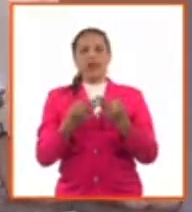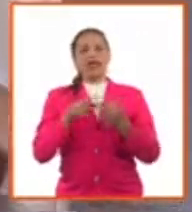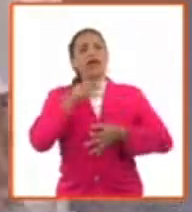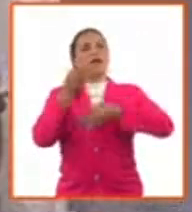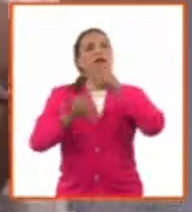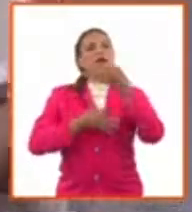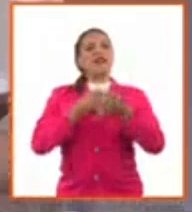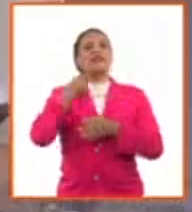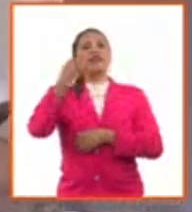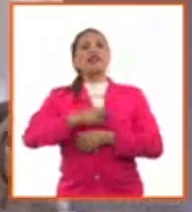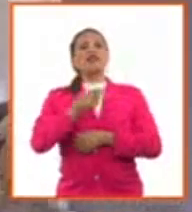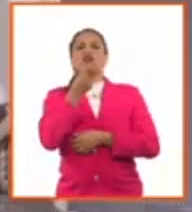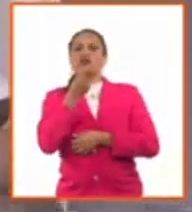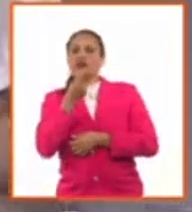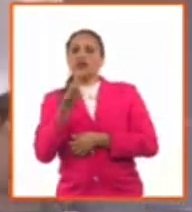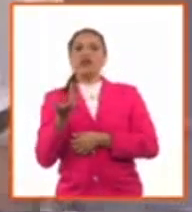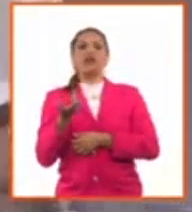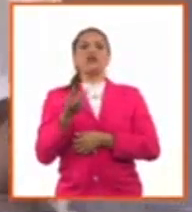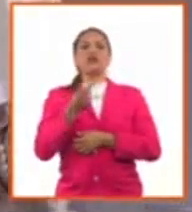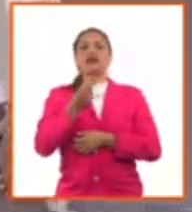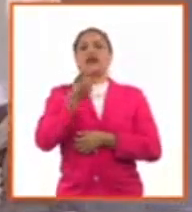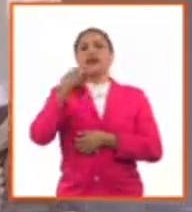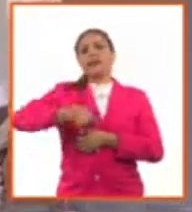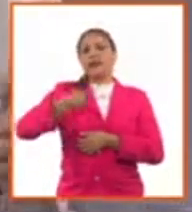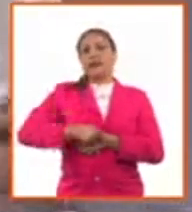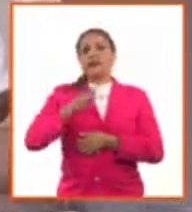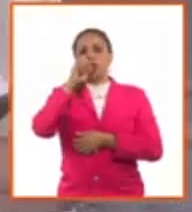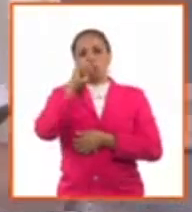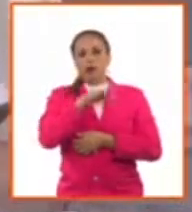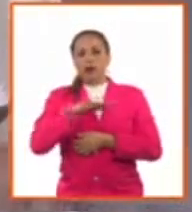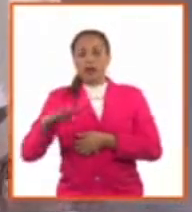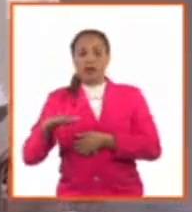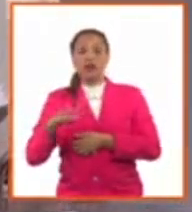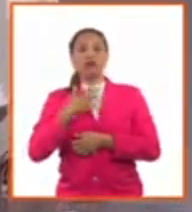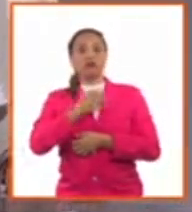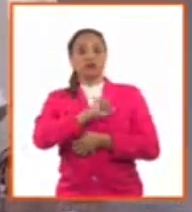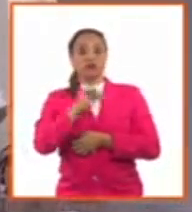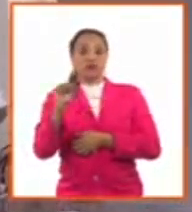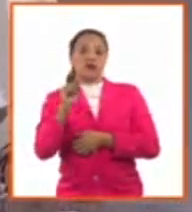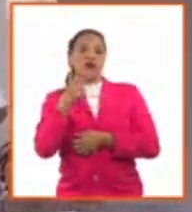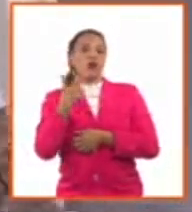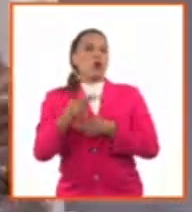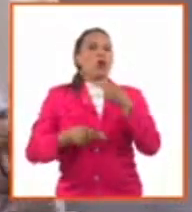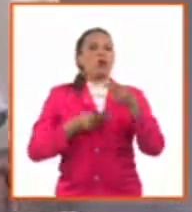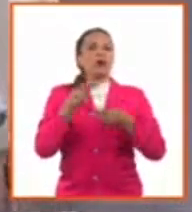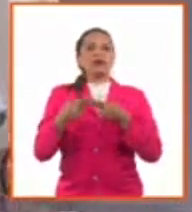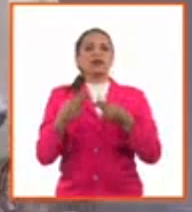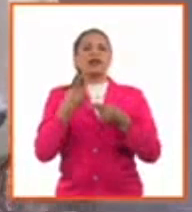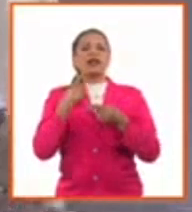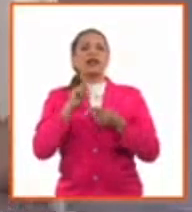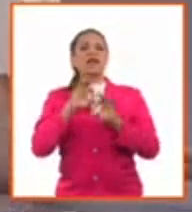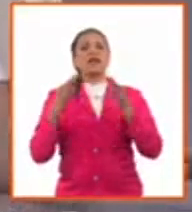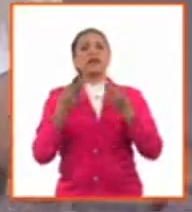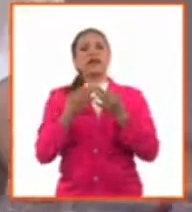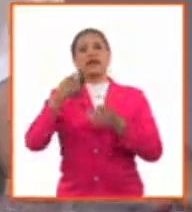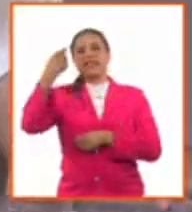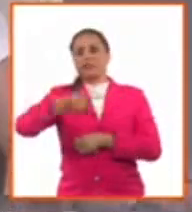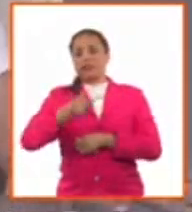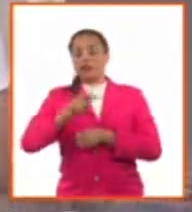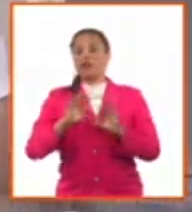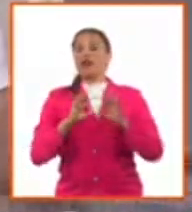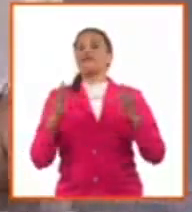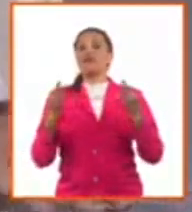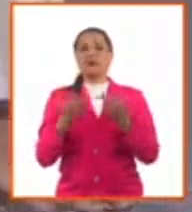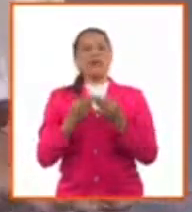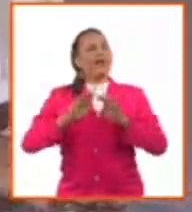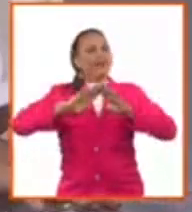sobre los derechos de la ancianidad, los derechos de los niños, la autonomía progresiva, cómo seguir haciéndolo parte de la familia, de las decisiones